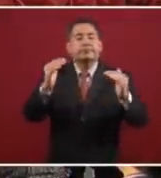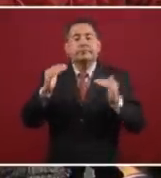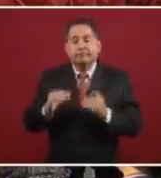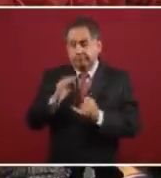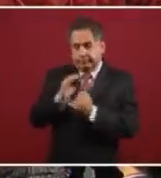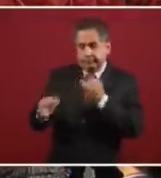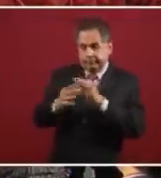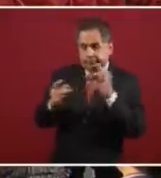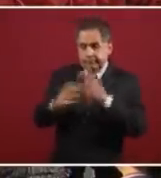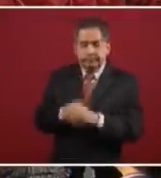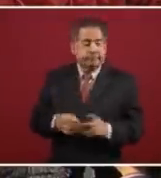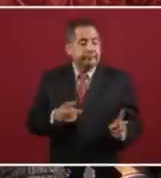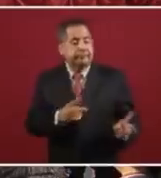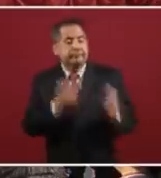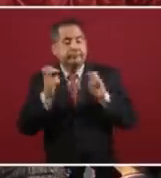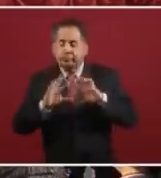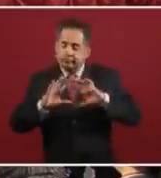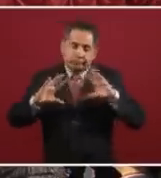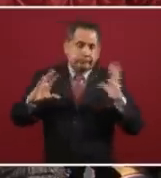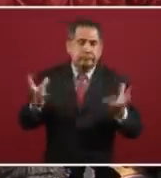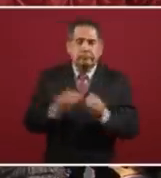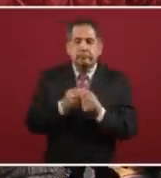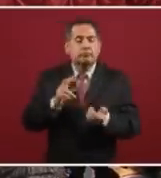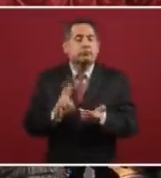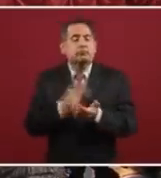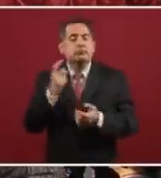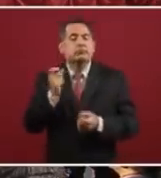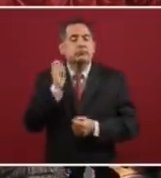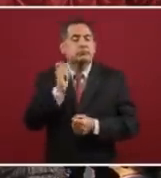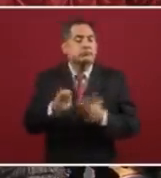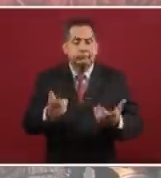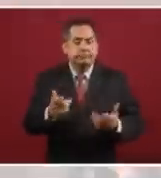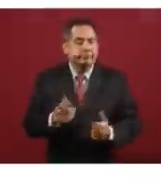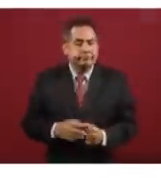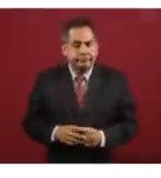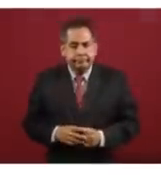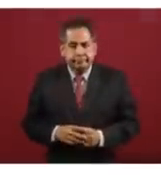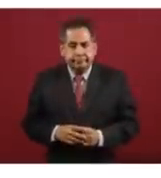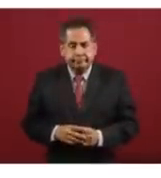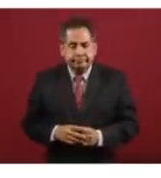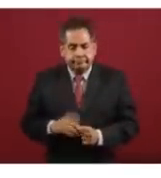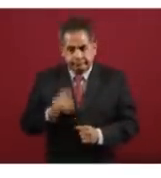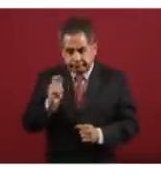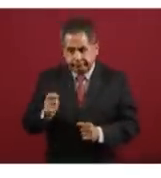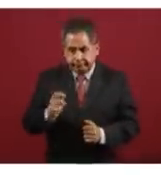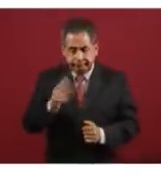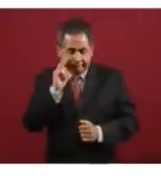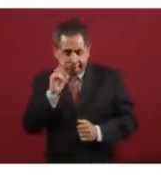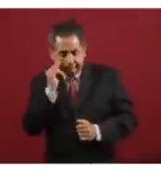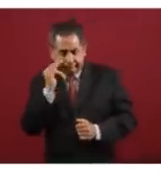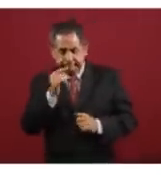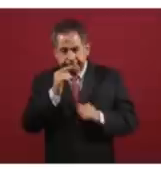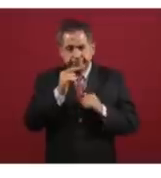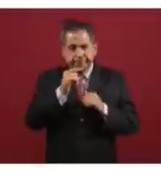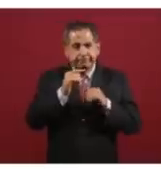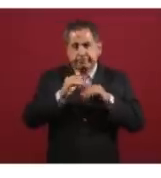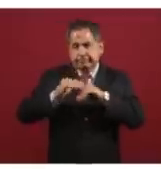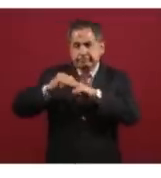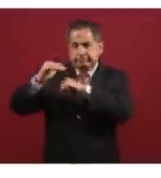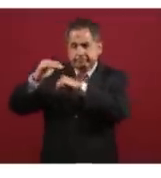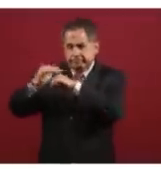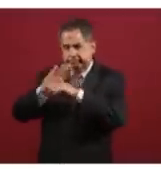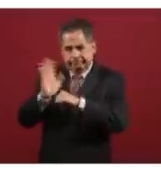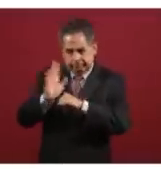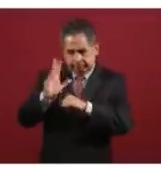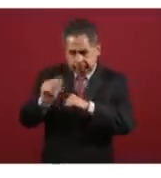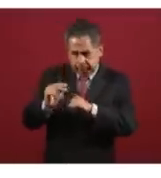final. El robo total, nuevamente también casi imperceptible, pero nuevamente